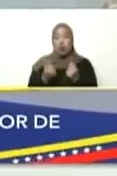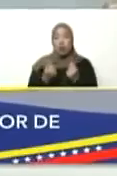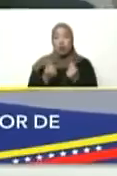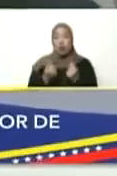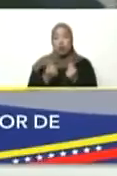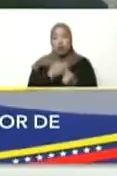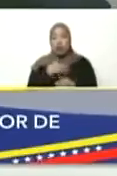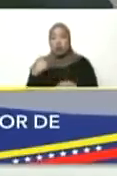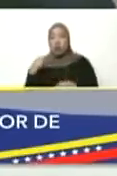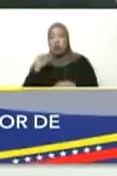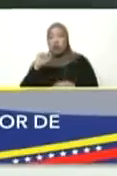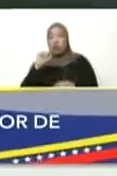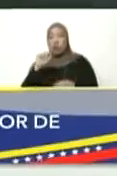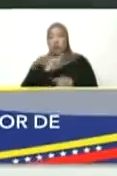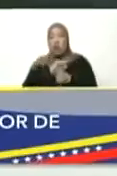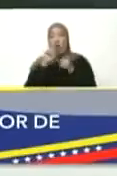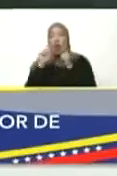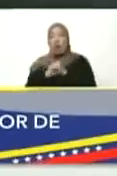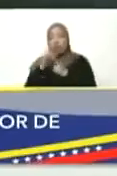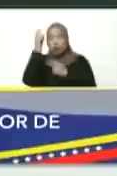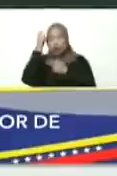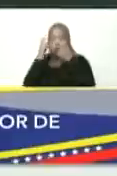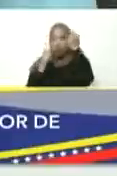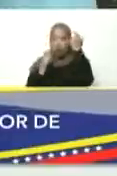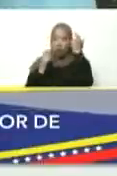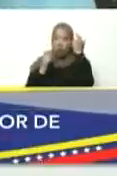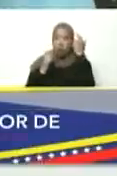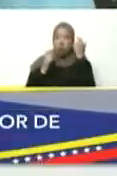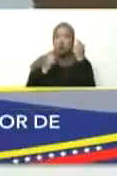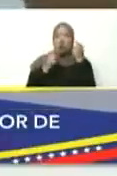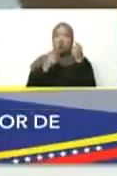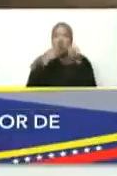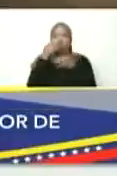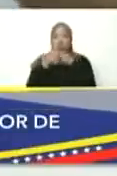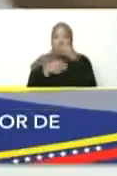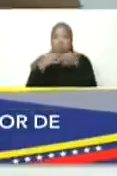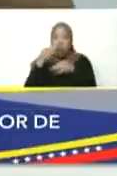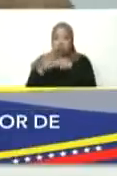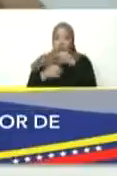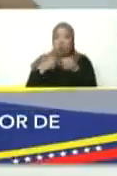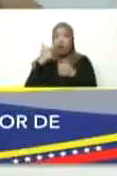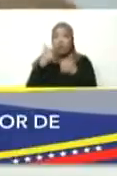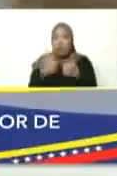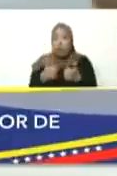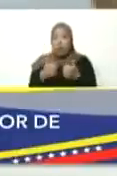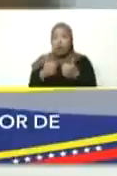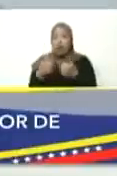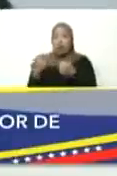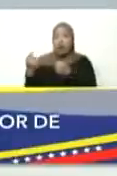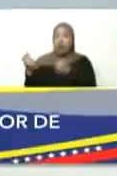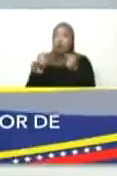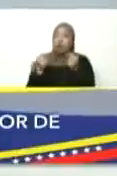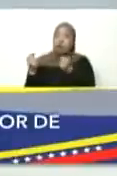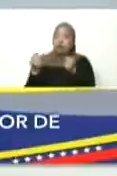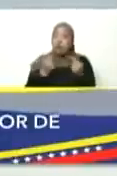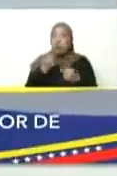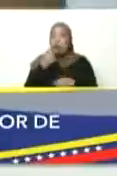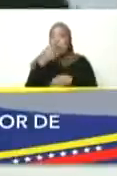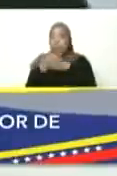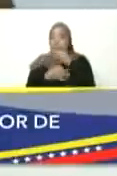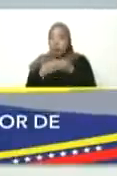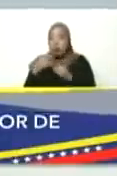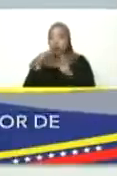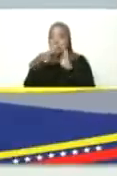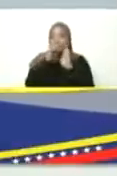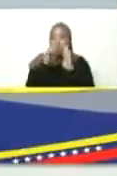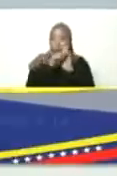él quería marcar, comandante Chávez. Lo conversé bien, pero muy bien con él. Y él me dio orientaciones precisas.